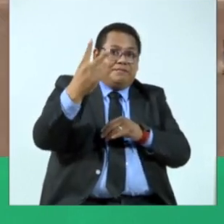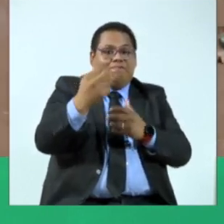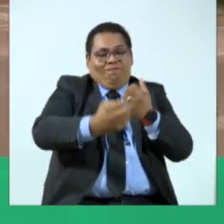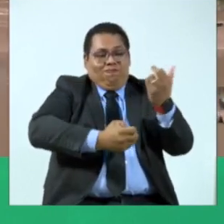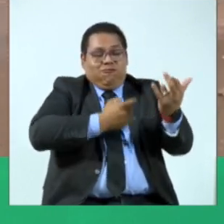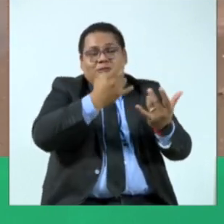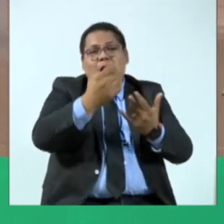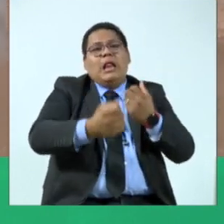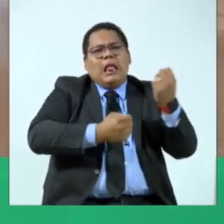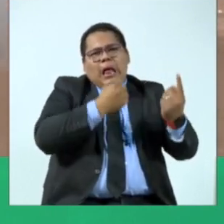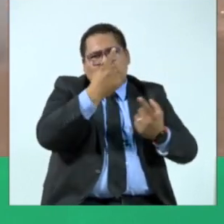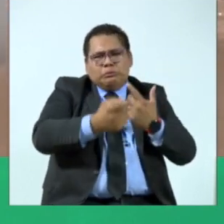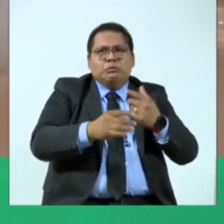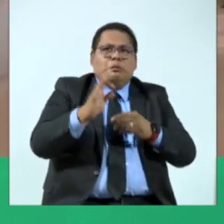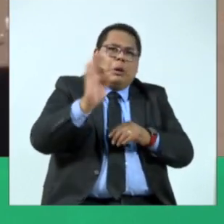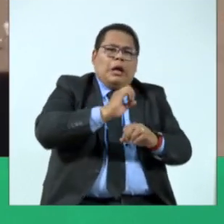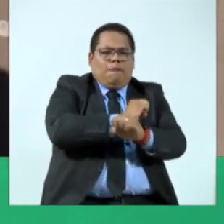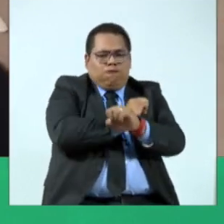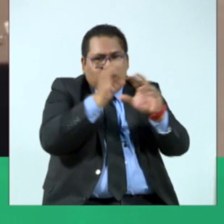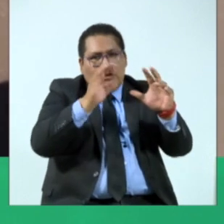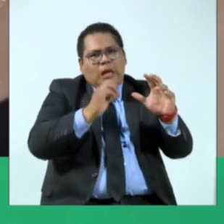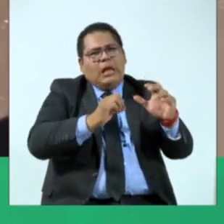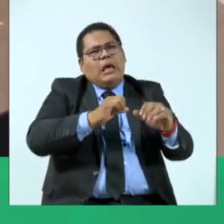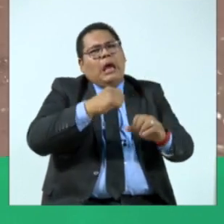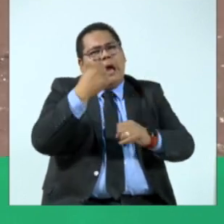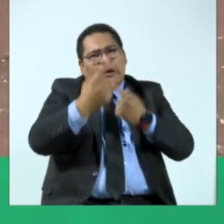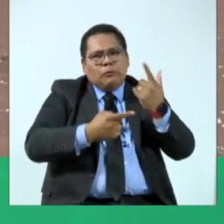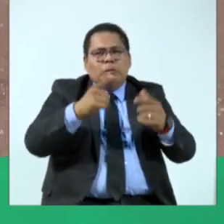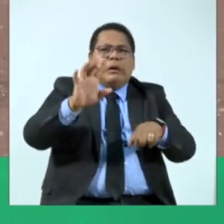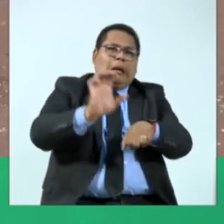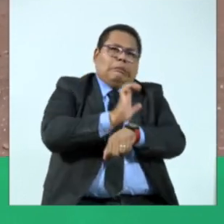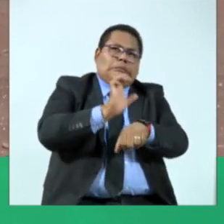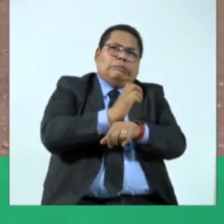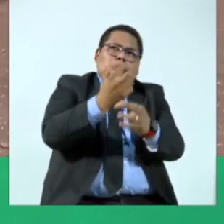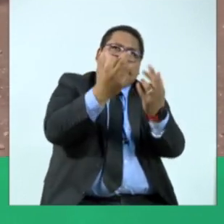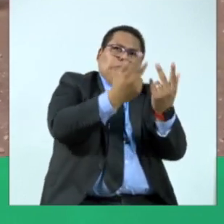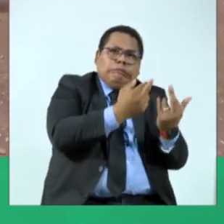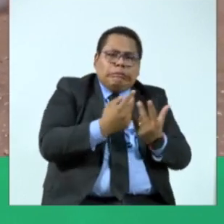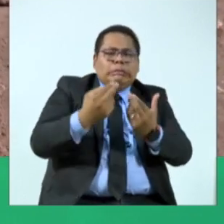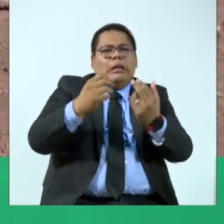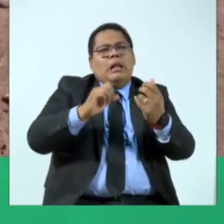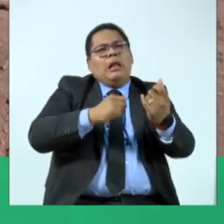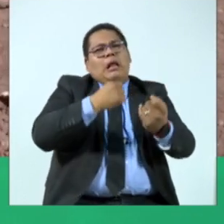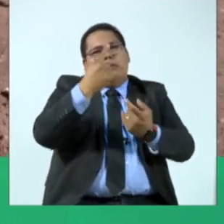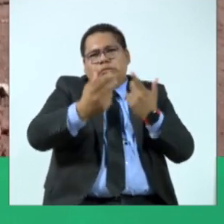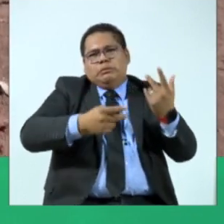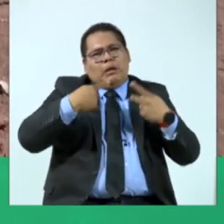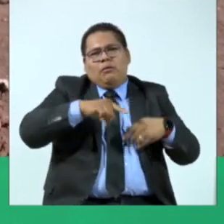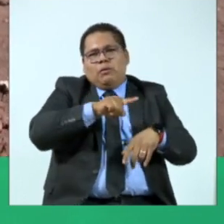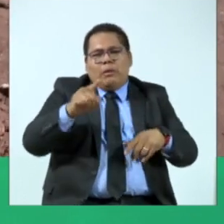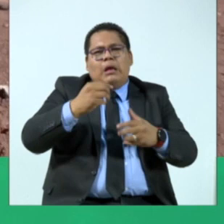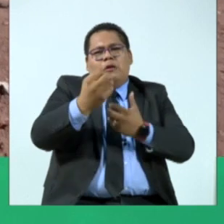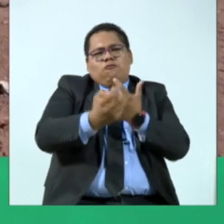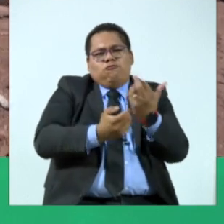pudieron haber sido por cuestiones de pólvora algunos otros por fallas eléctricas algunos descuidos de algunas de las personas que que